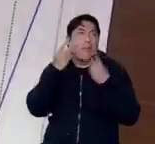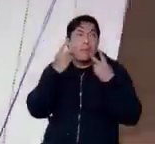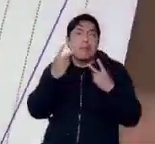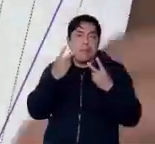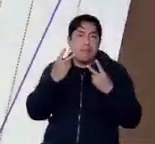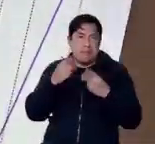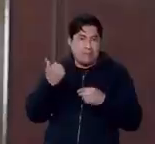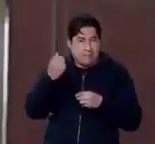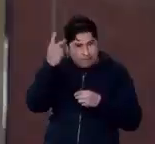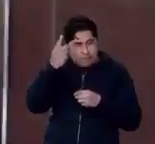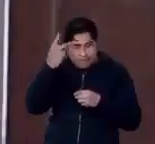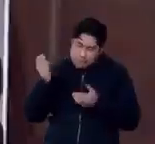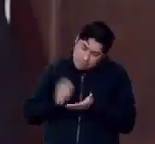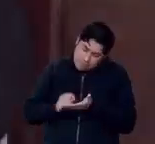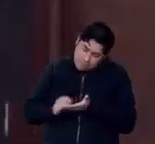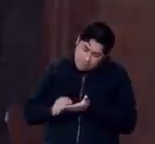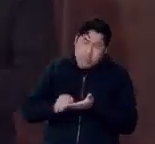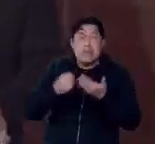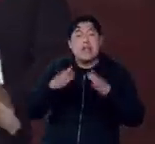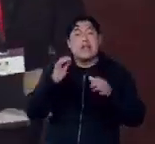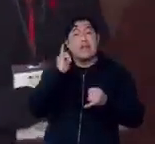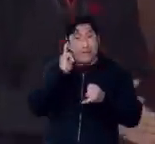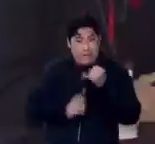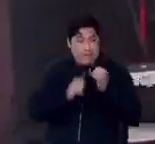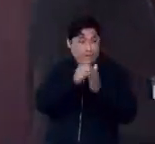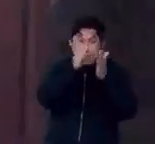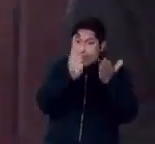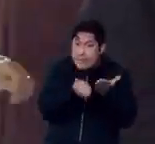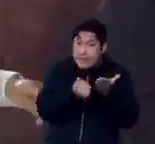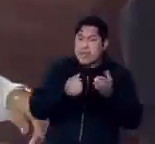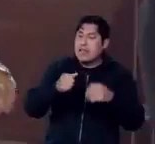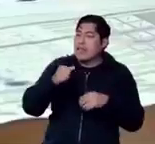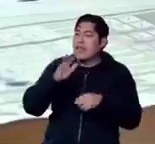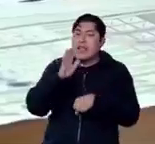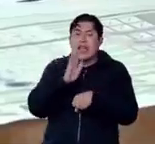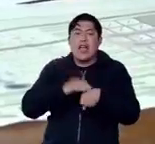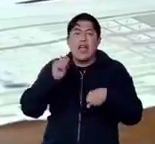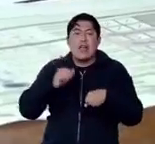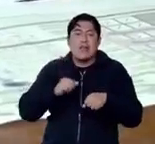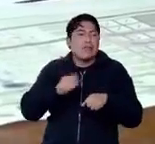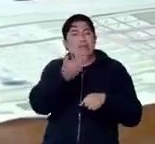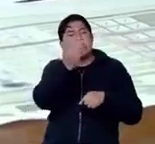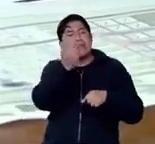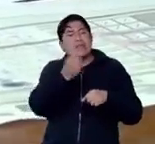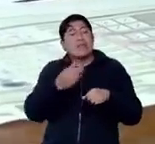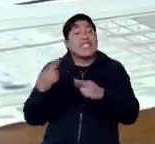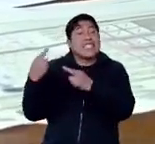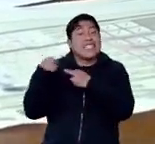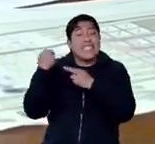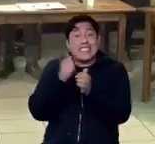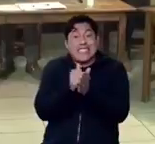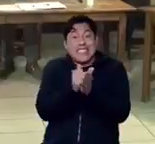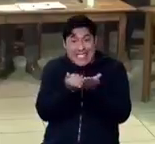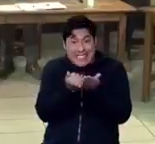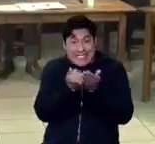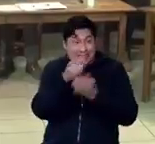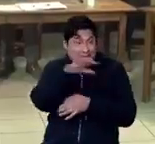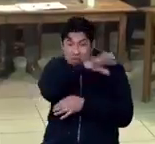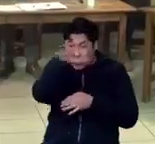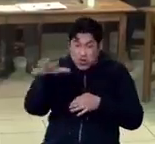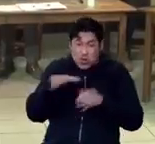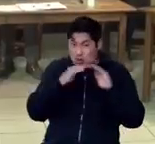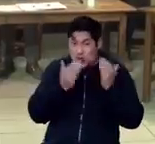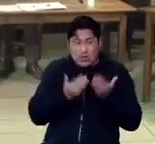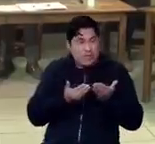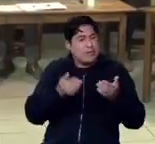presentes. Cuando se haya concluido el llenado del acta, se debe llamar al notario electoral para que verifique que el acta fue llenada